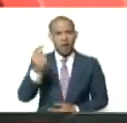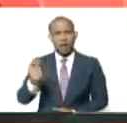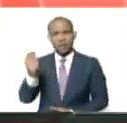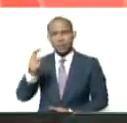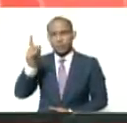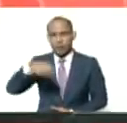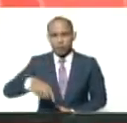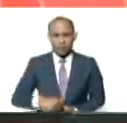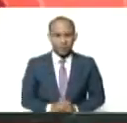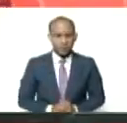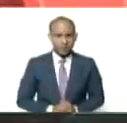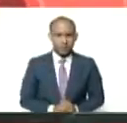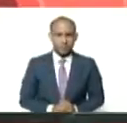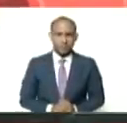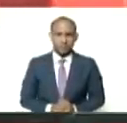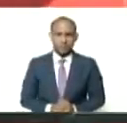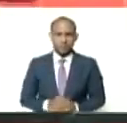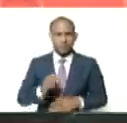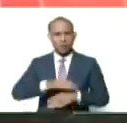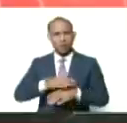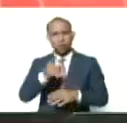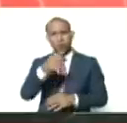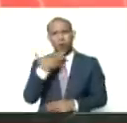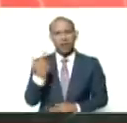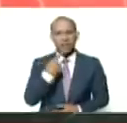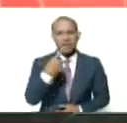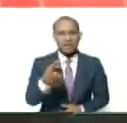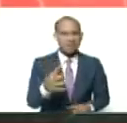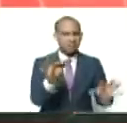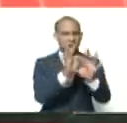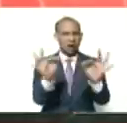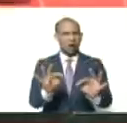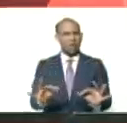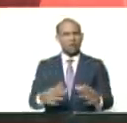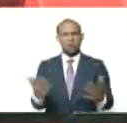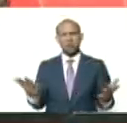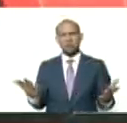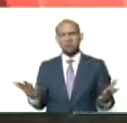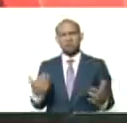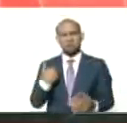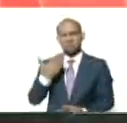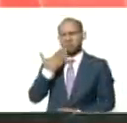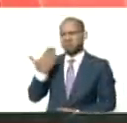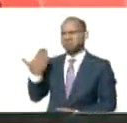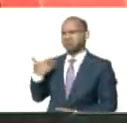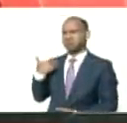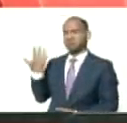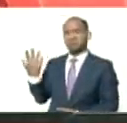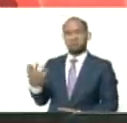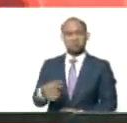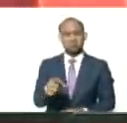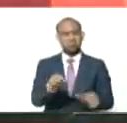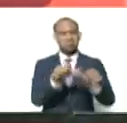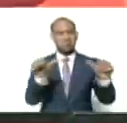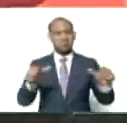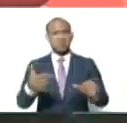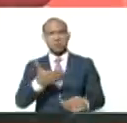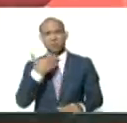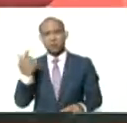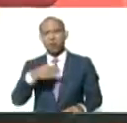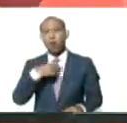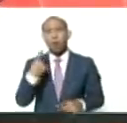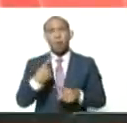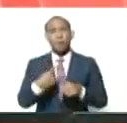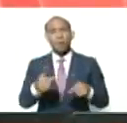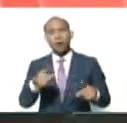diputados. Porque tú puedes decir, no, tengo el método de mayor calidad, lo máximo, tengo el mejor método, pero pierdes todas